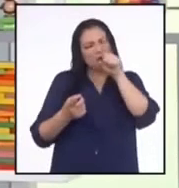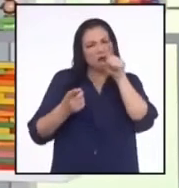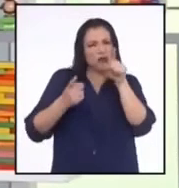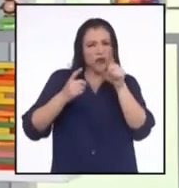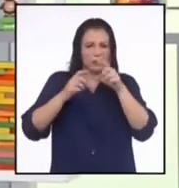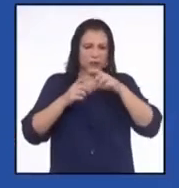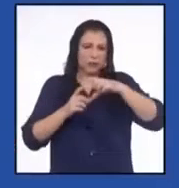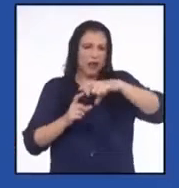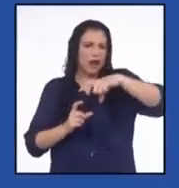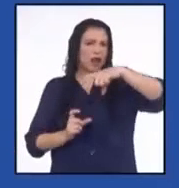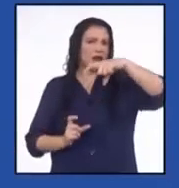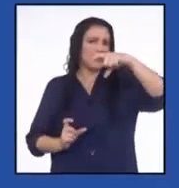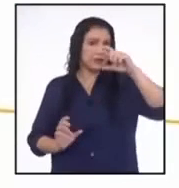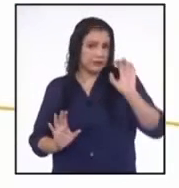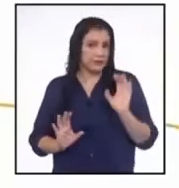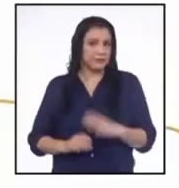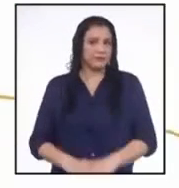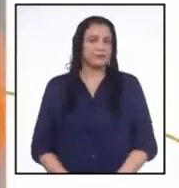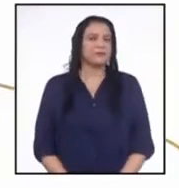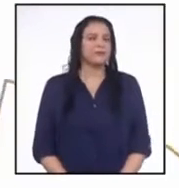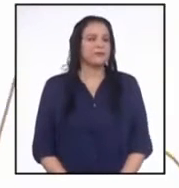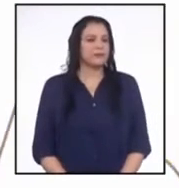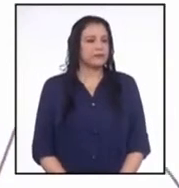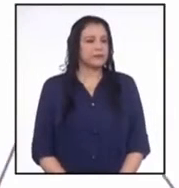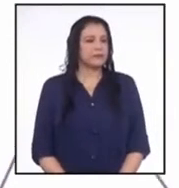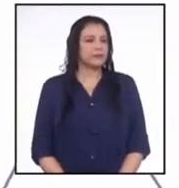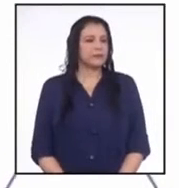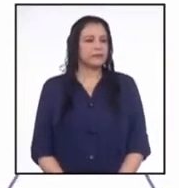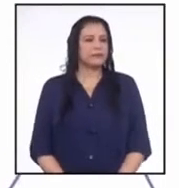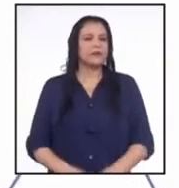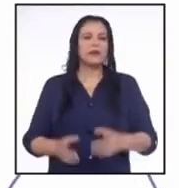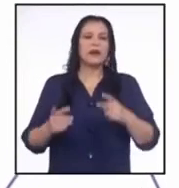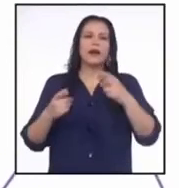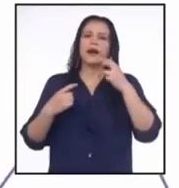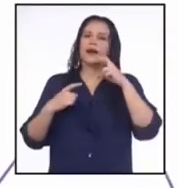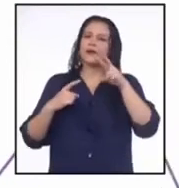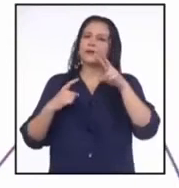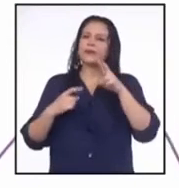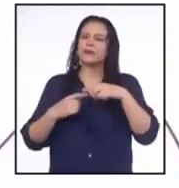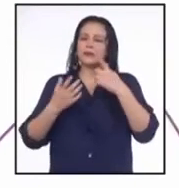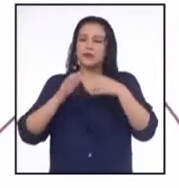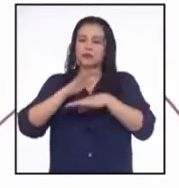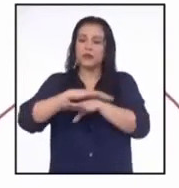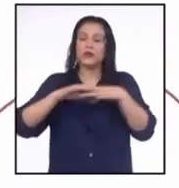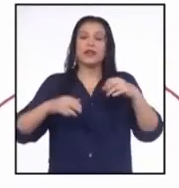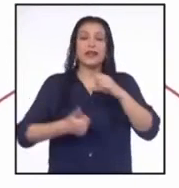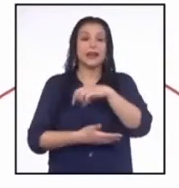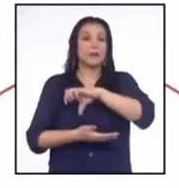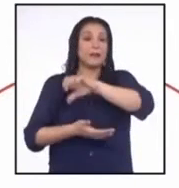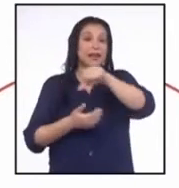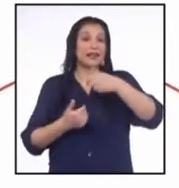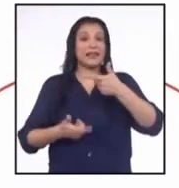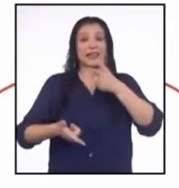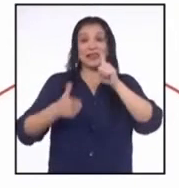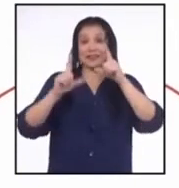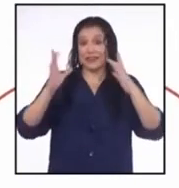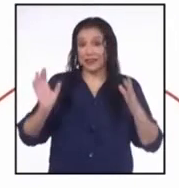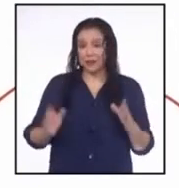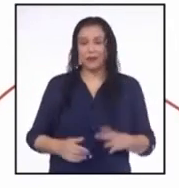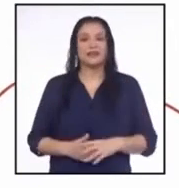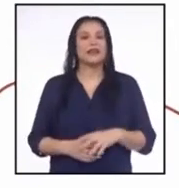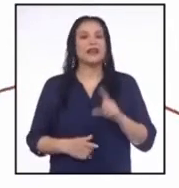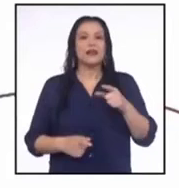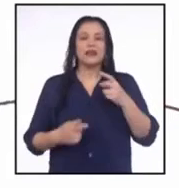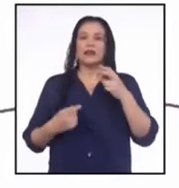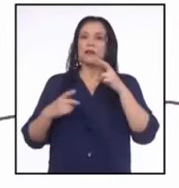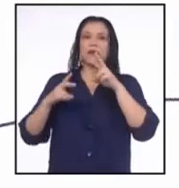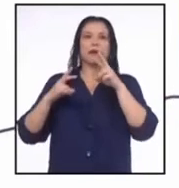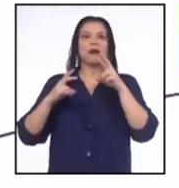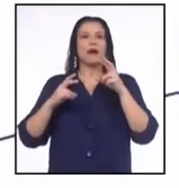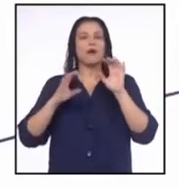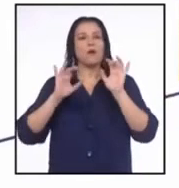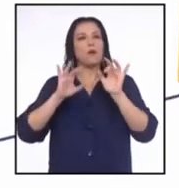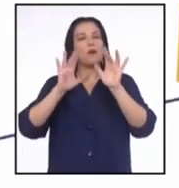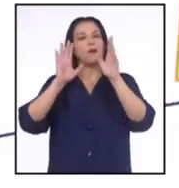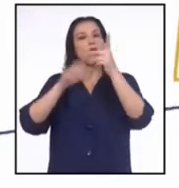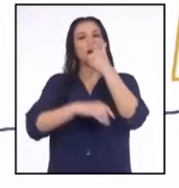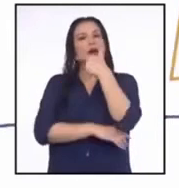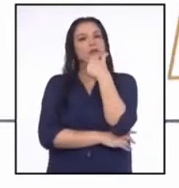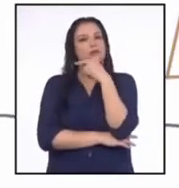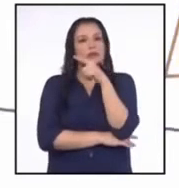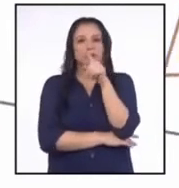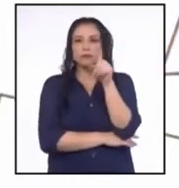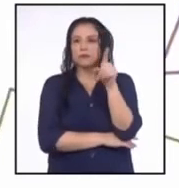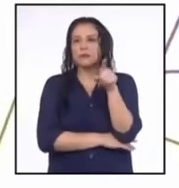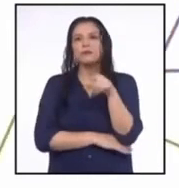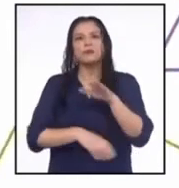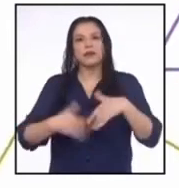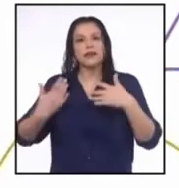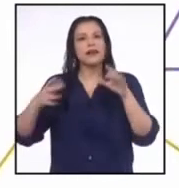más alargadas. Hace meses conocí el circuito mágico del agua, o parque del agua, y me impresionaron algunas formas que se